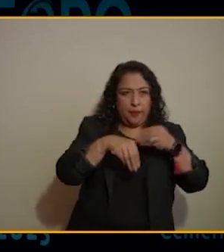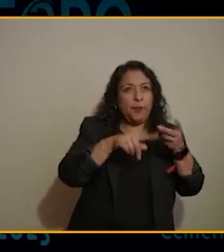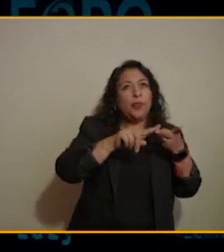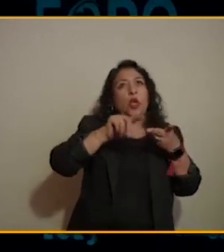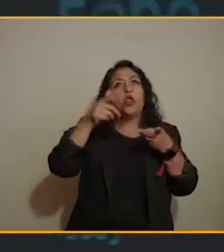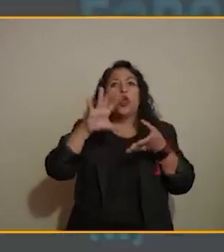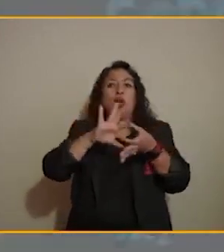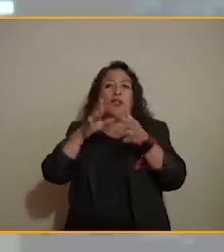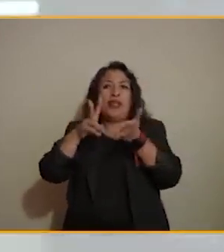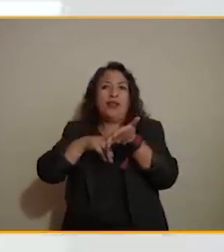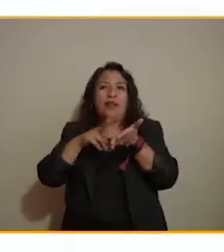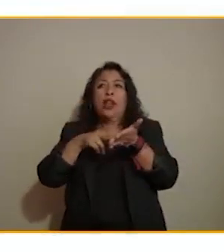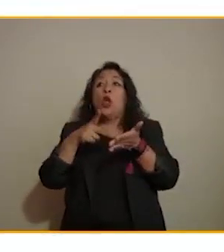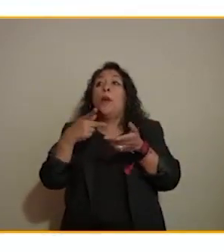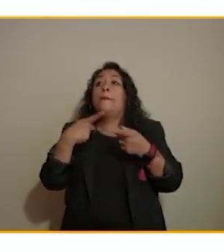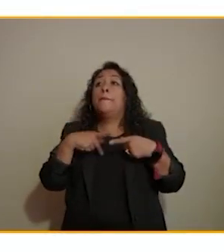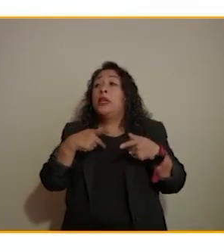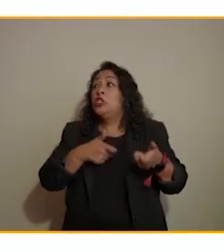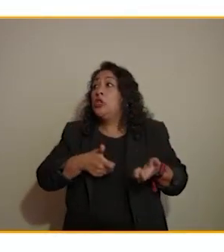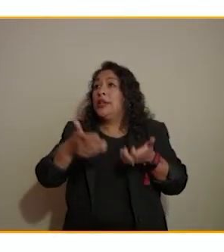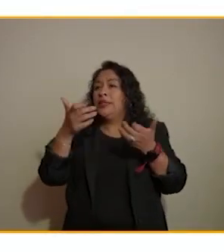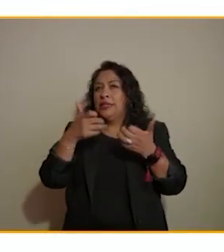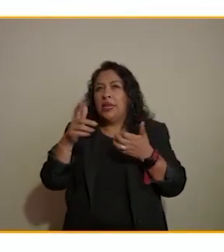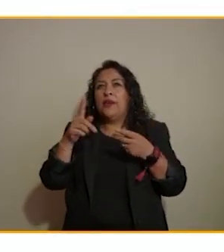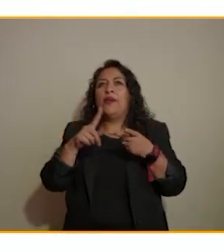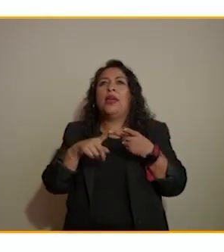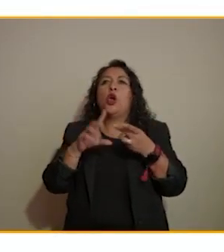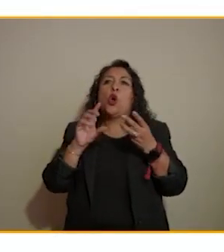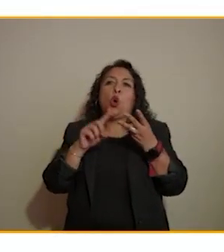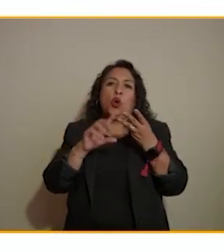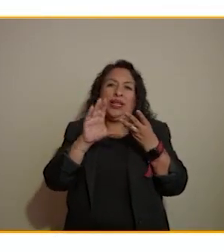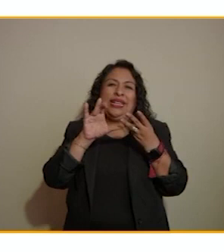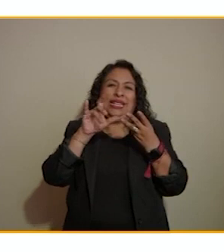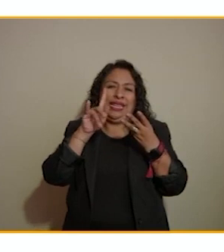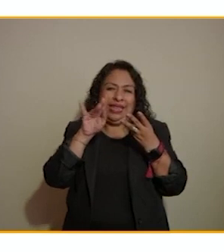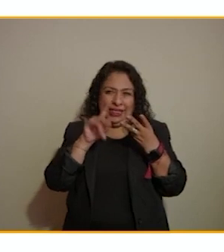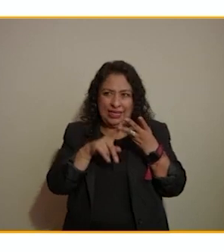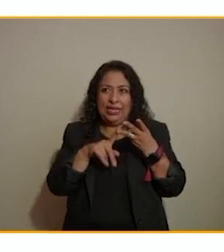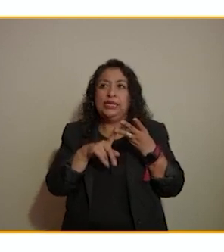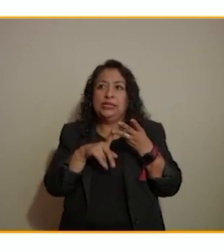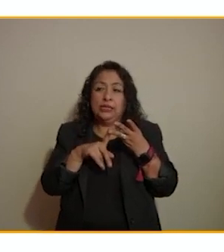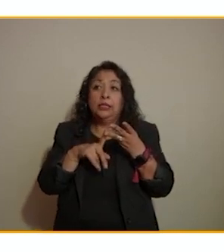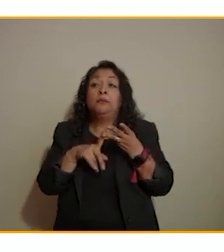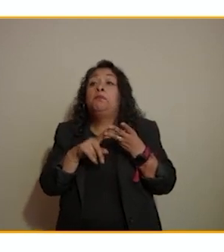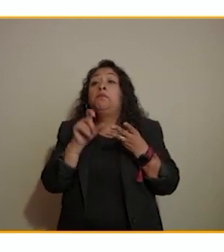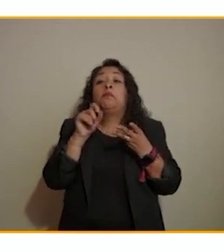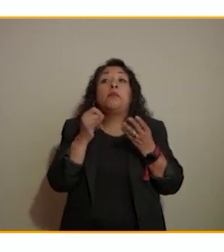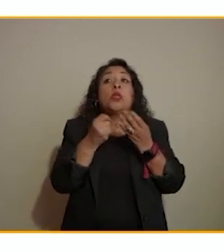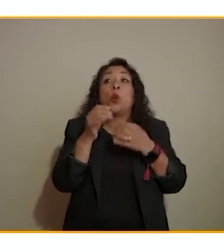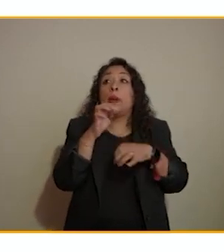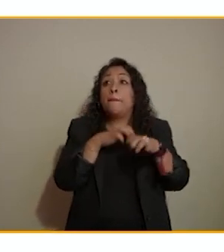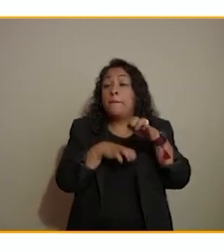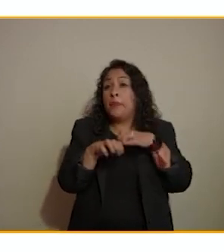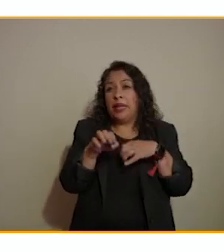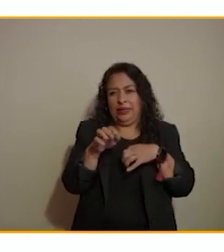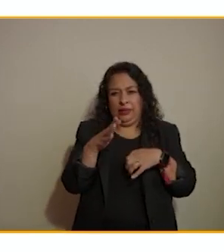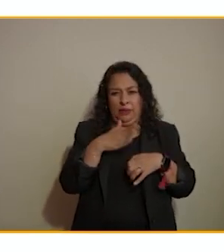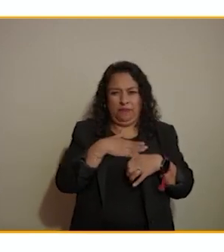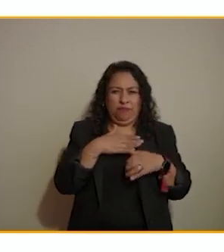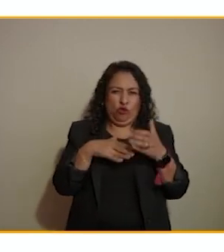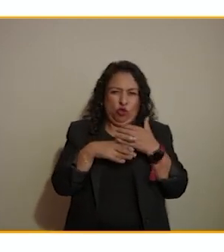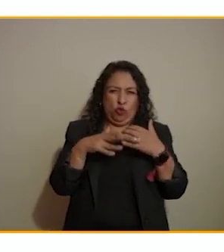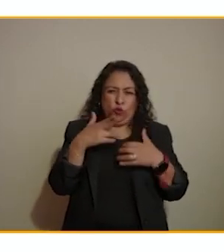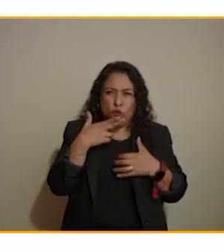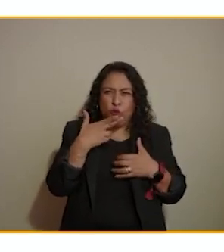cadena de valor de los distribuidores hacia adelante o de los clientes, de la misma empresa, nuestros proveedores